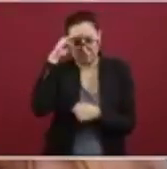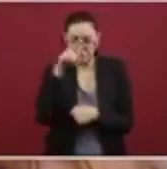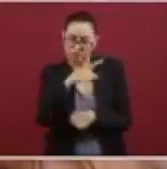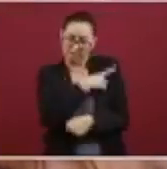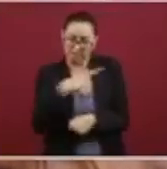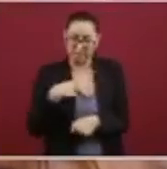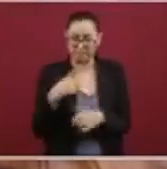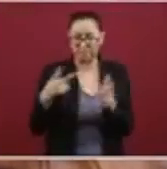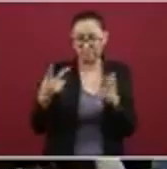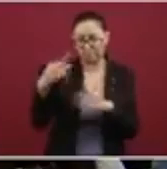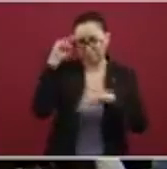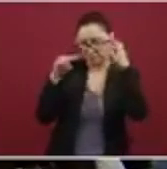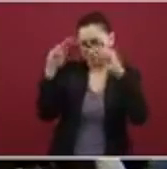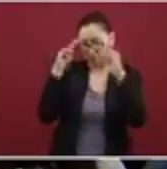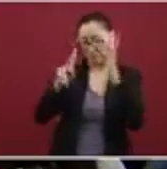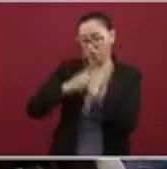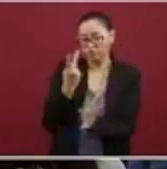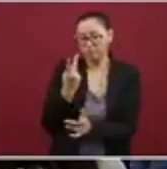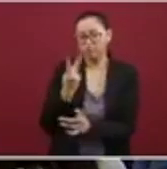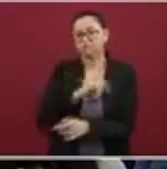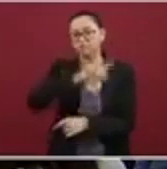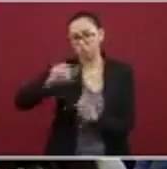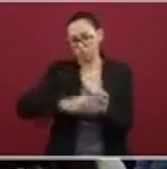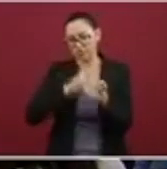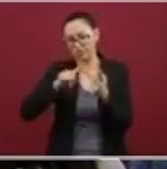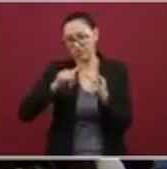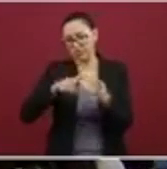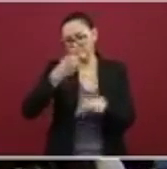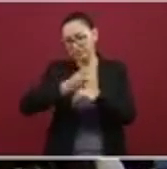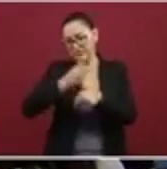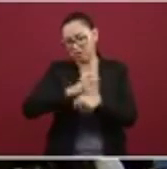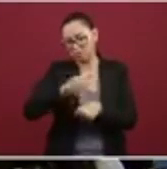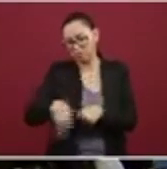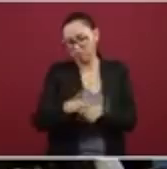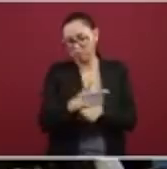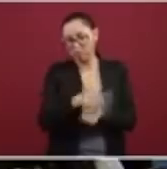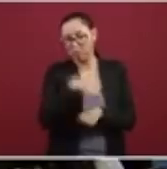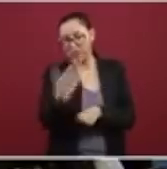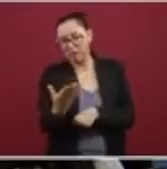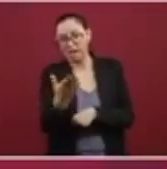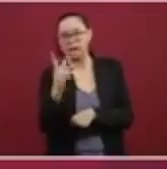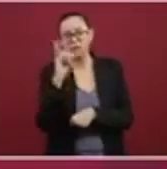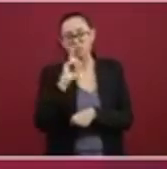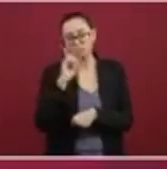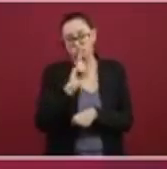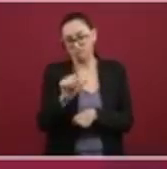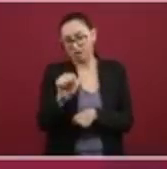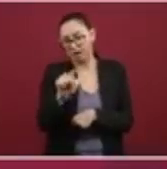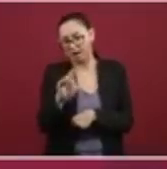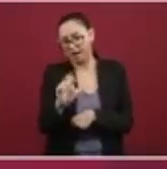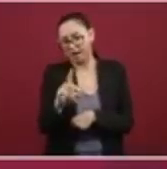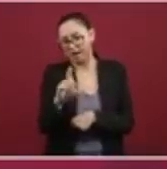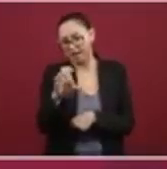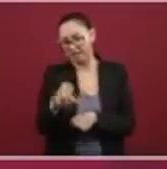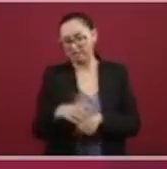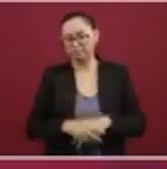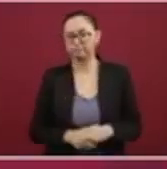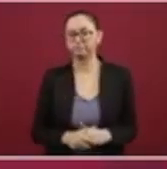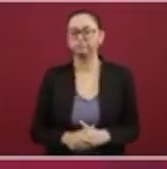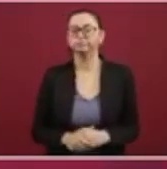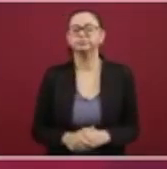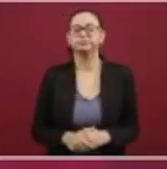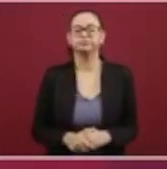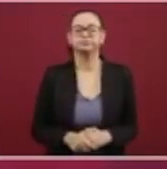también ahorita, si quiere, para, si me da permiso para la secretaria alcalde. Sí, mire, se